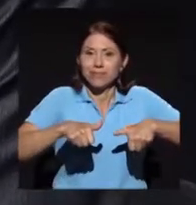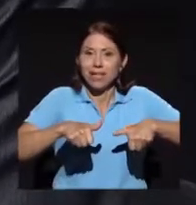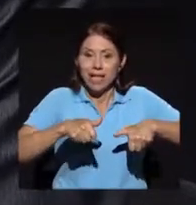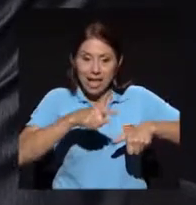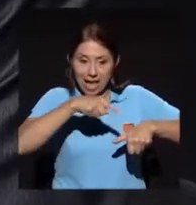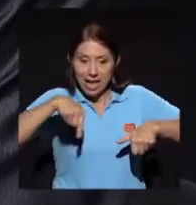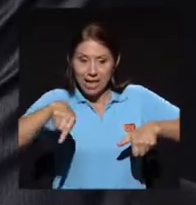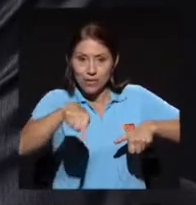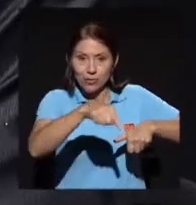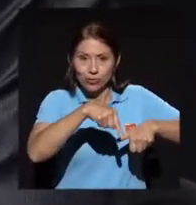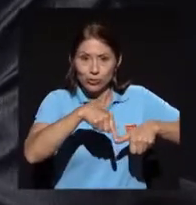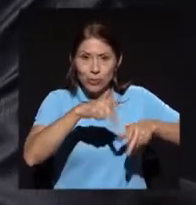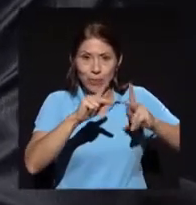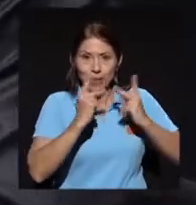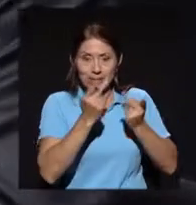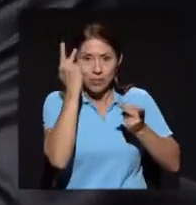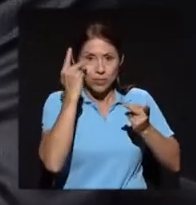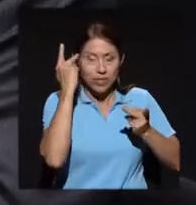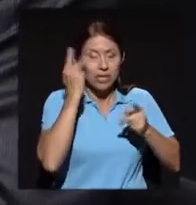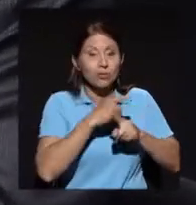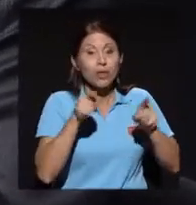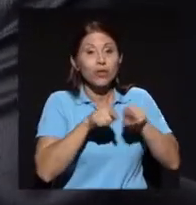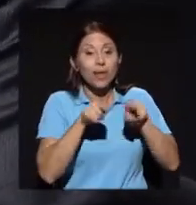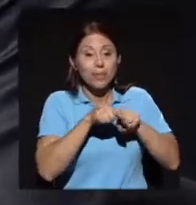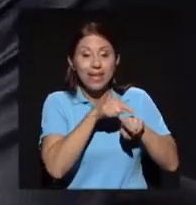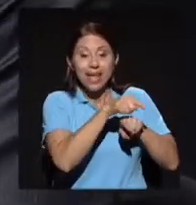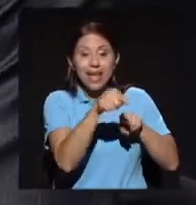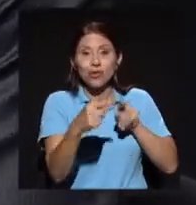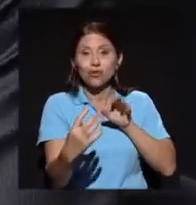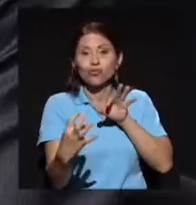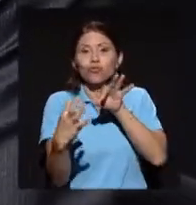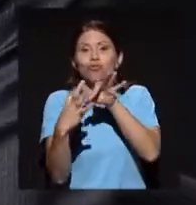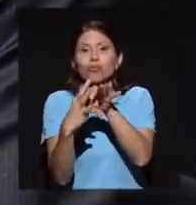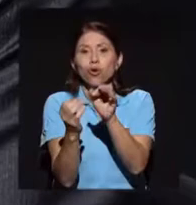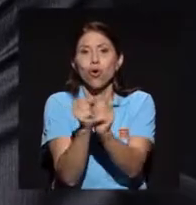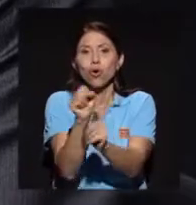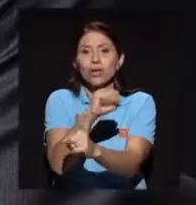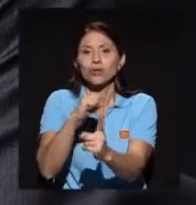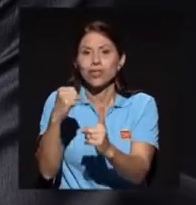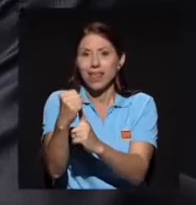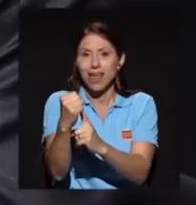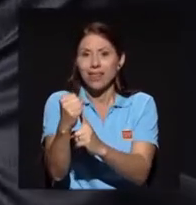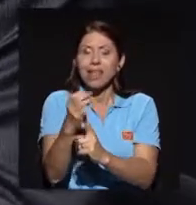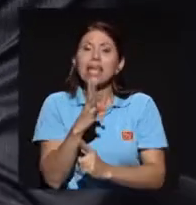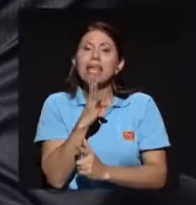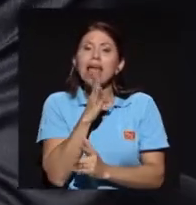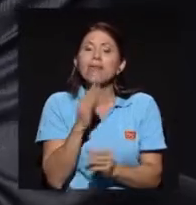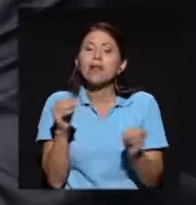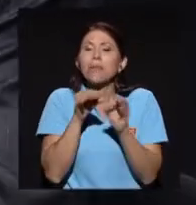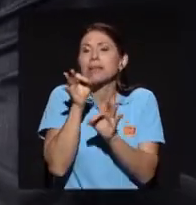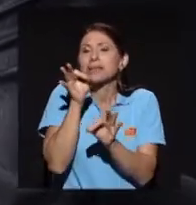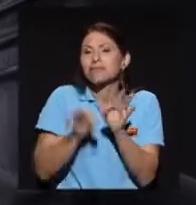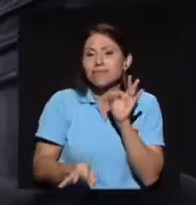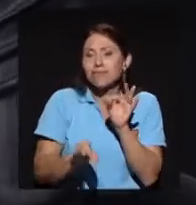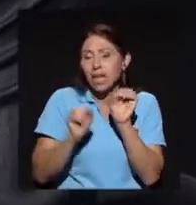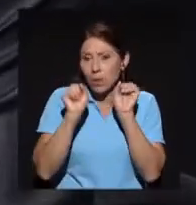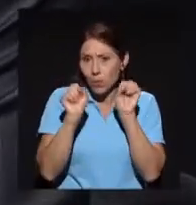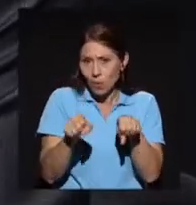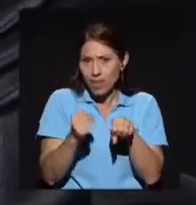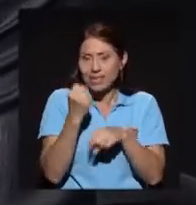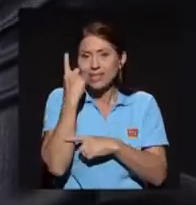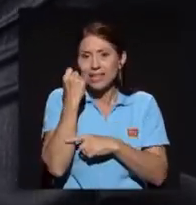con la sociedad que hablen un lenguaje más cercano a la sociedad que no se queden en